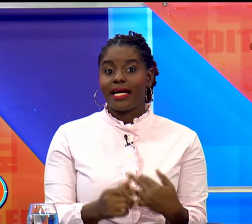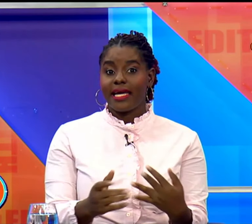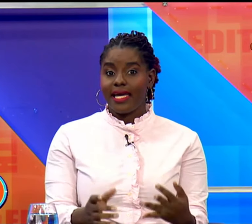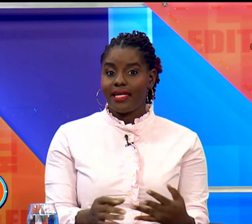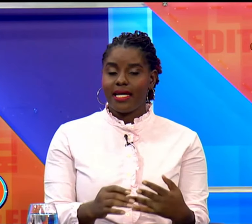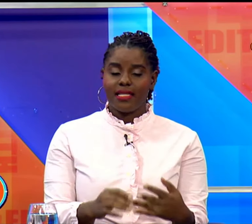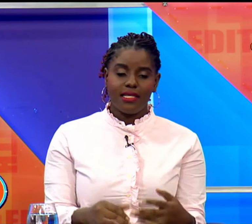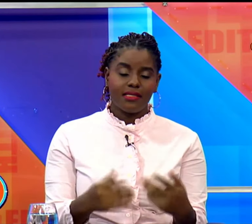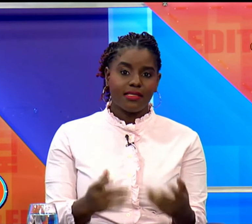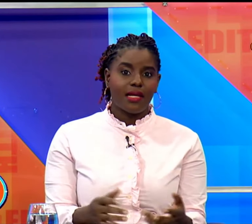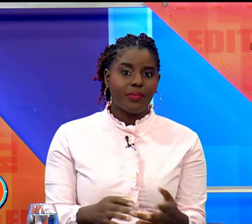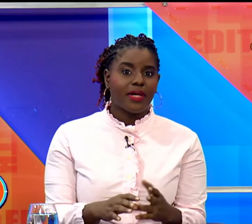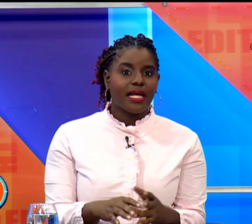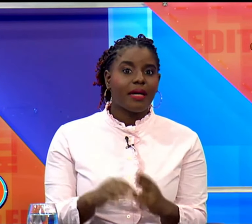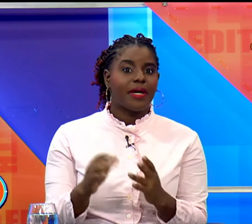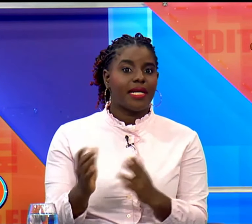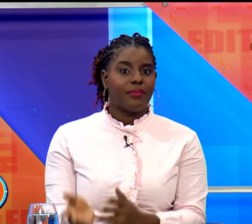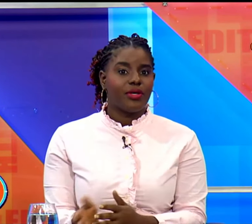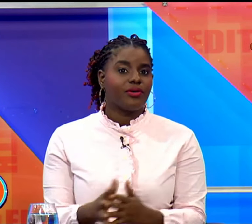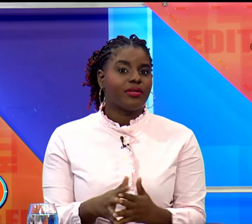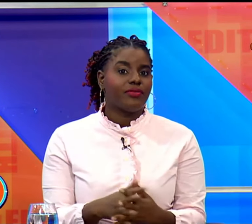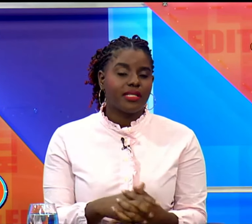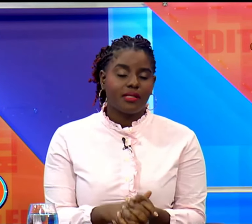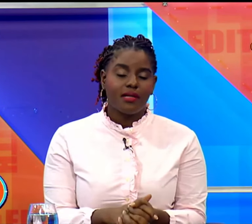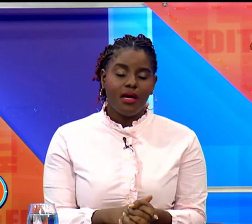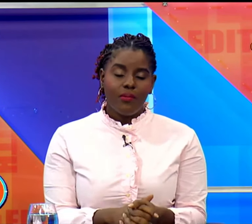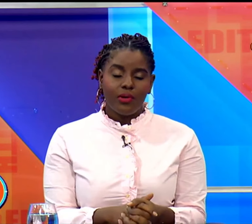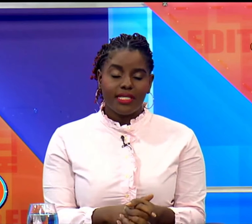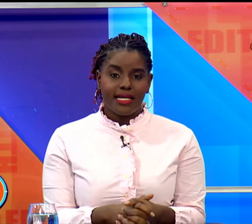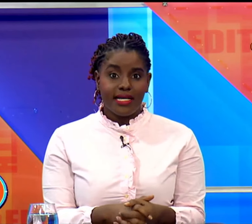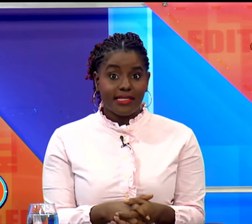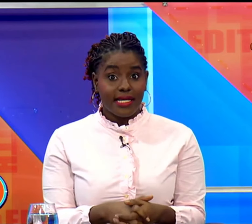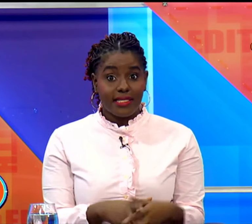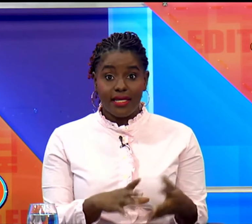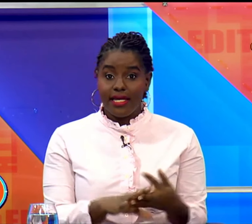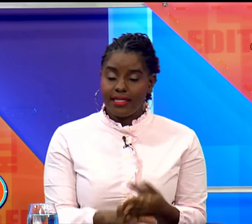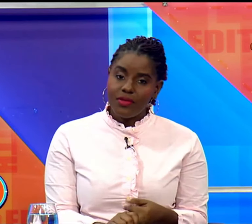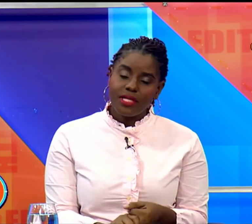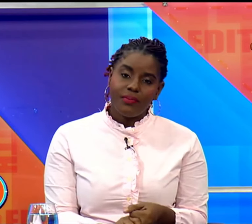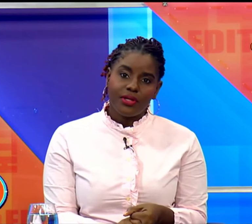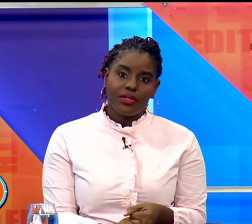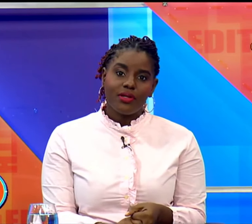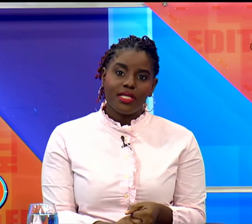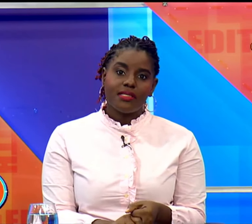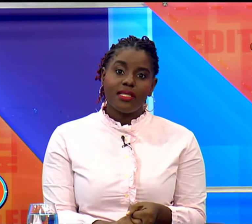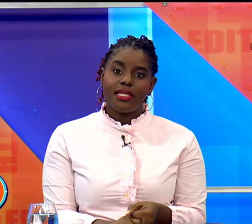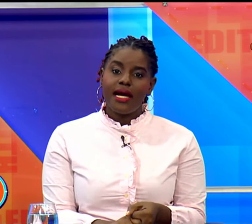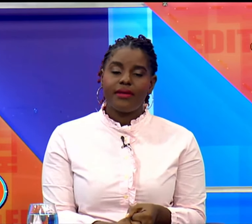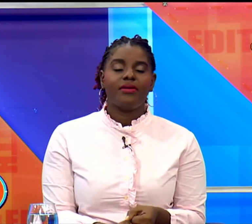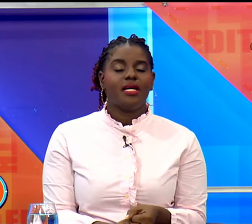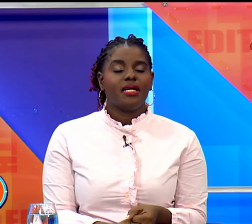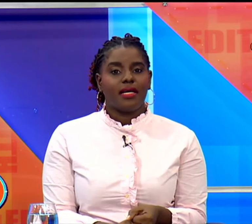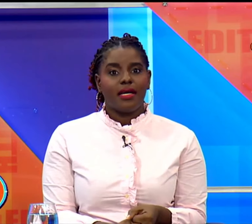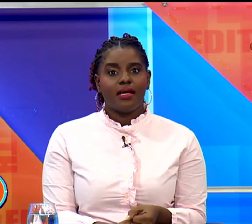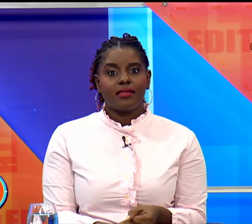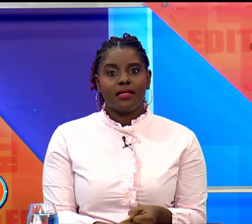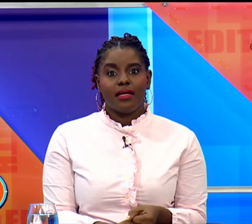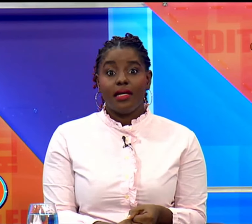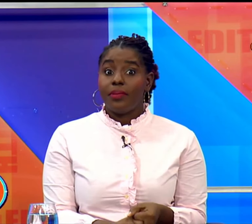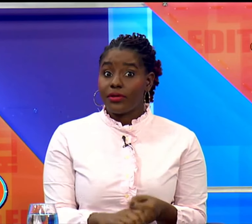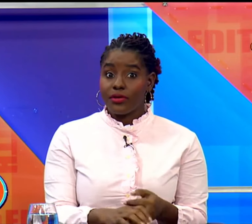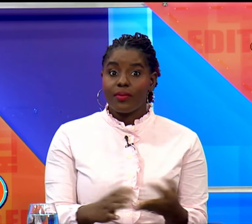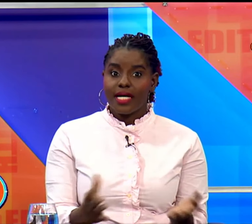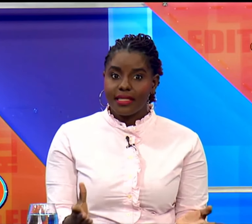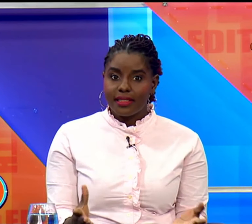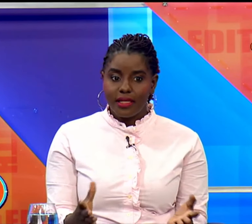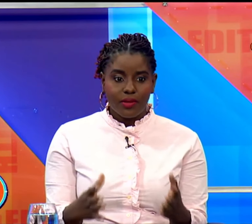relacionada a que Kenia dice estar preparada para el envío de fuerzas policiales a Haití. Entramos al periódico Listín Diario, que es